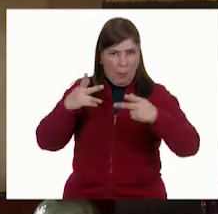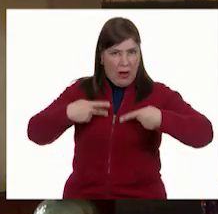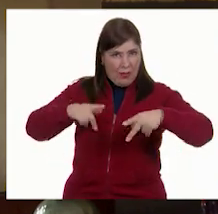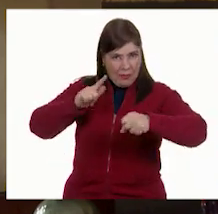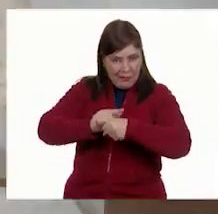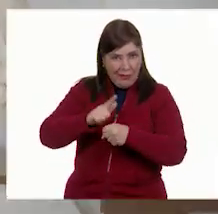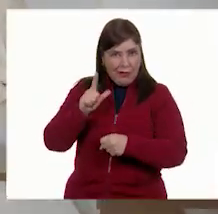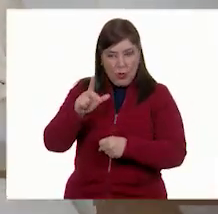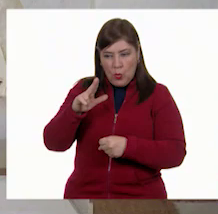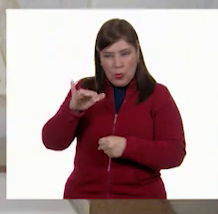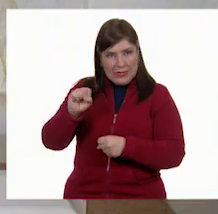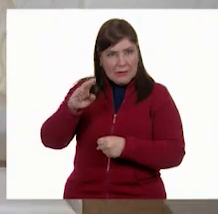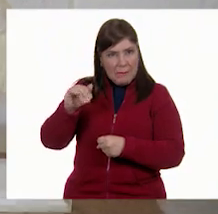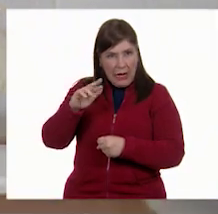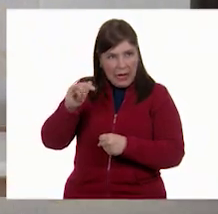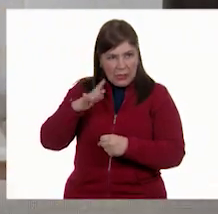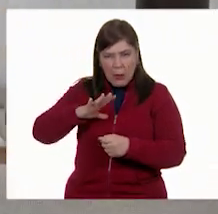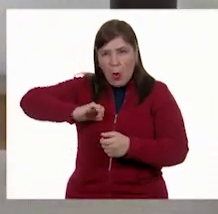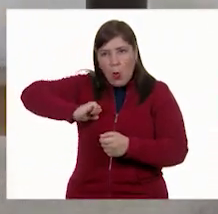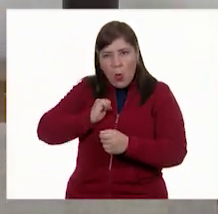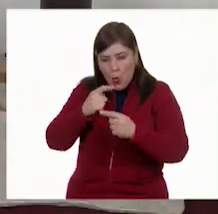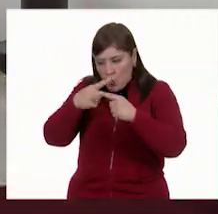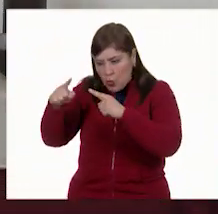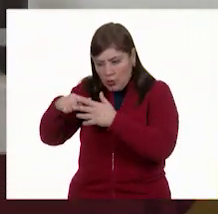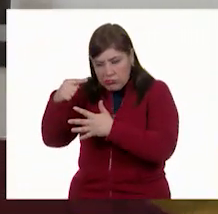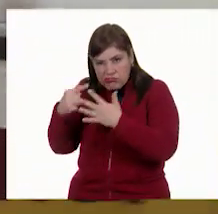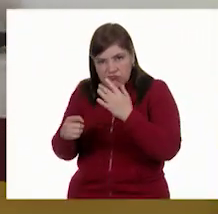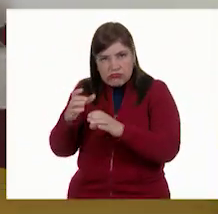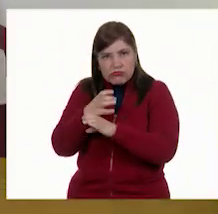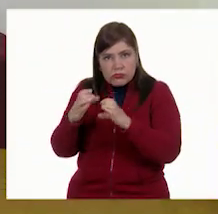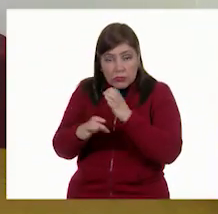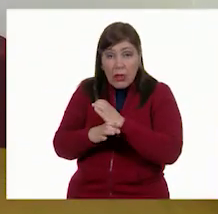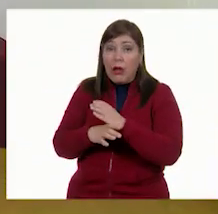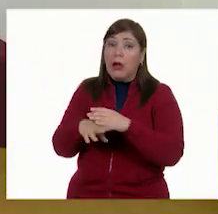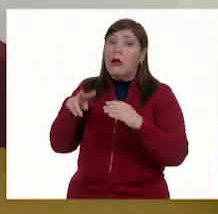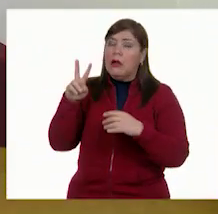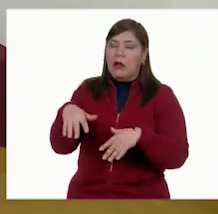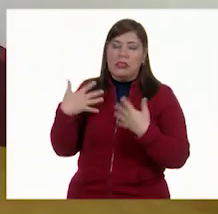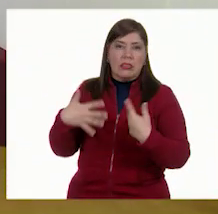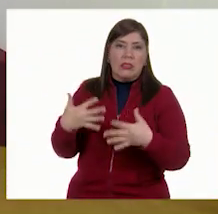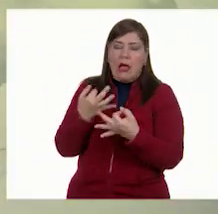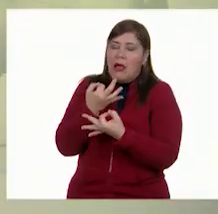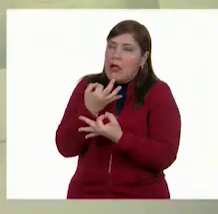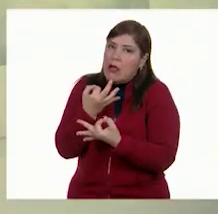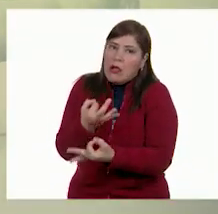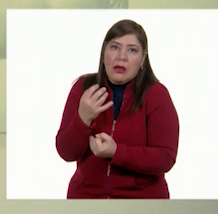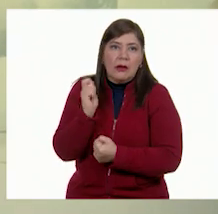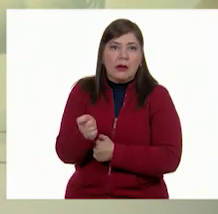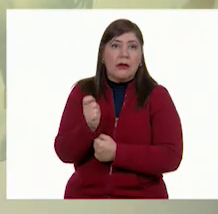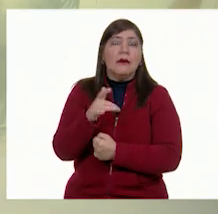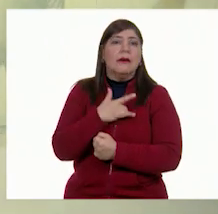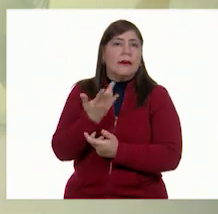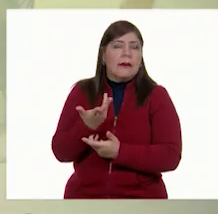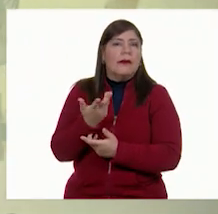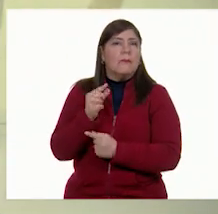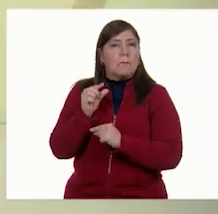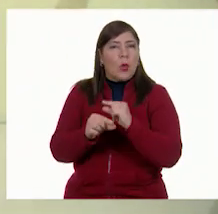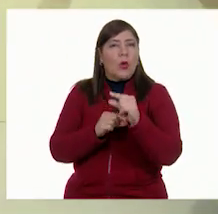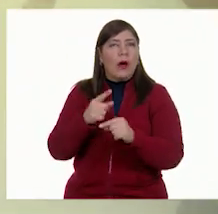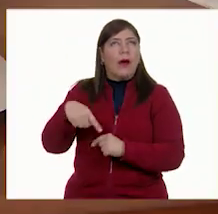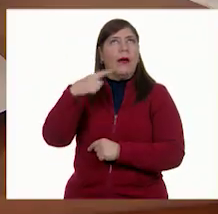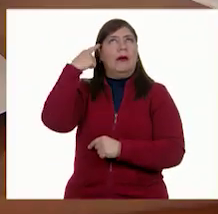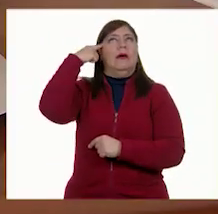encuentra aquí. Y cómo es fascinante cómo van llegando a